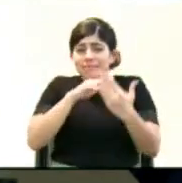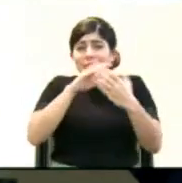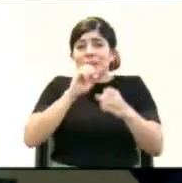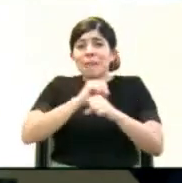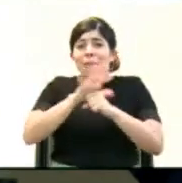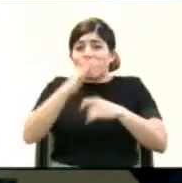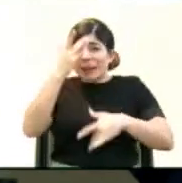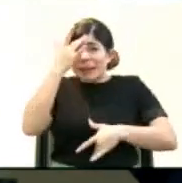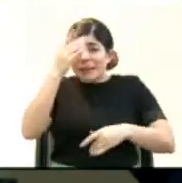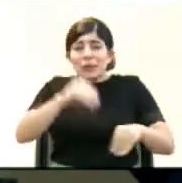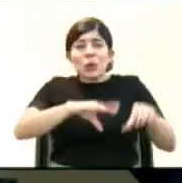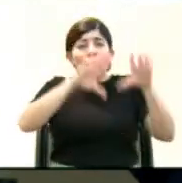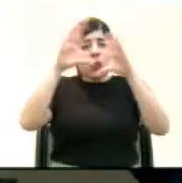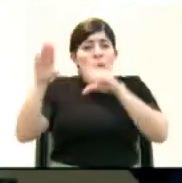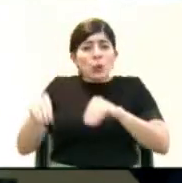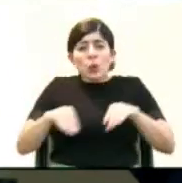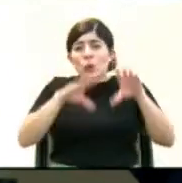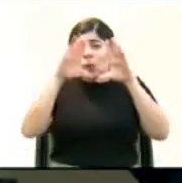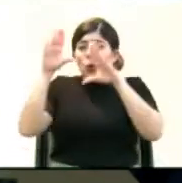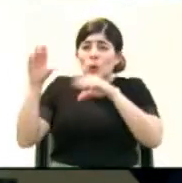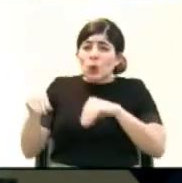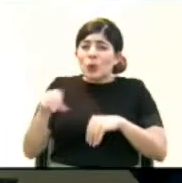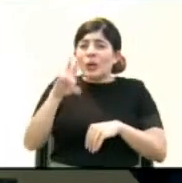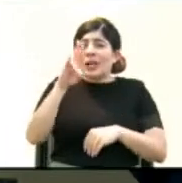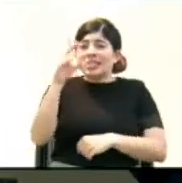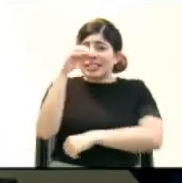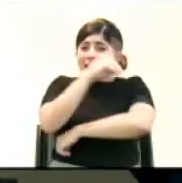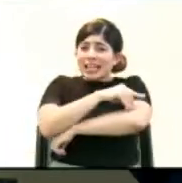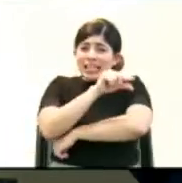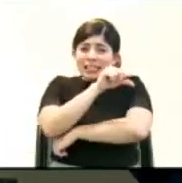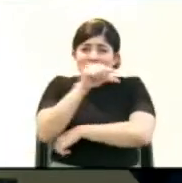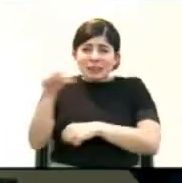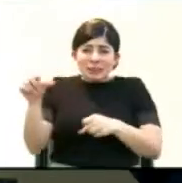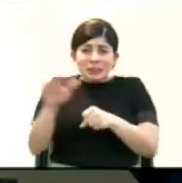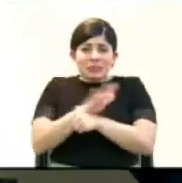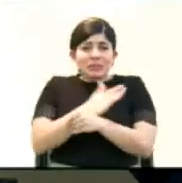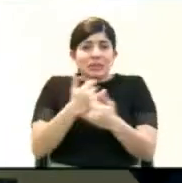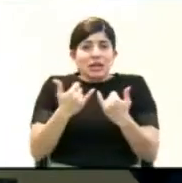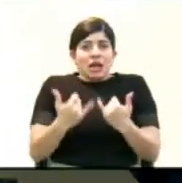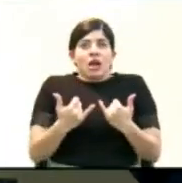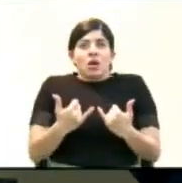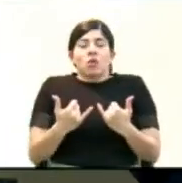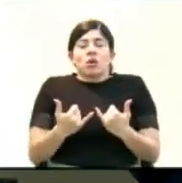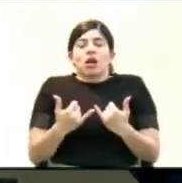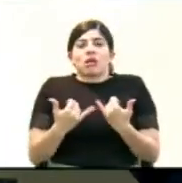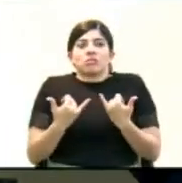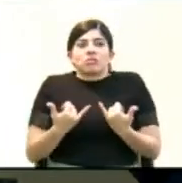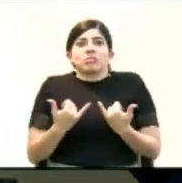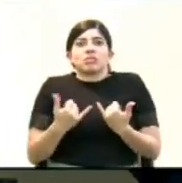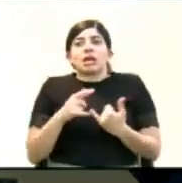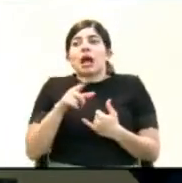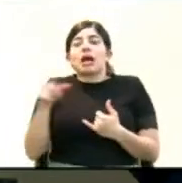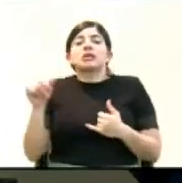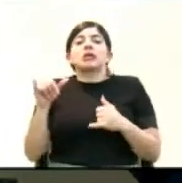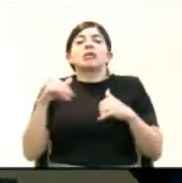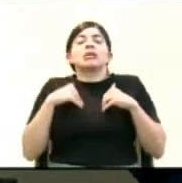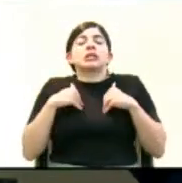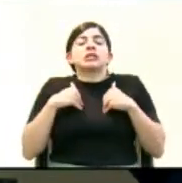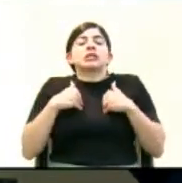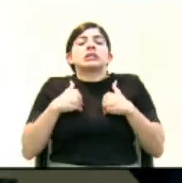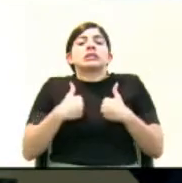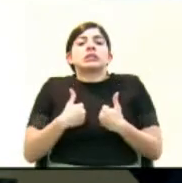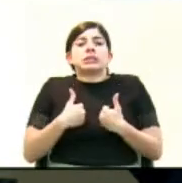y noche, 7 días a la semana, y eso está llegando a quemar el